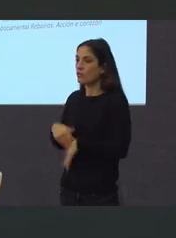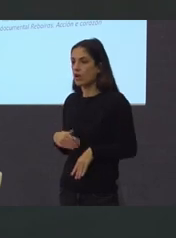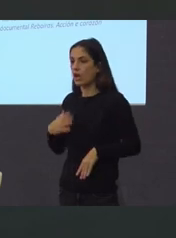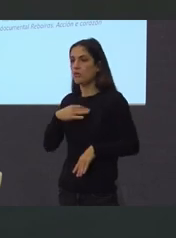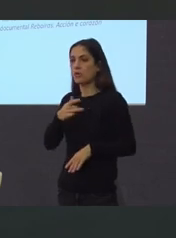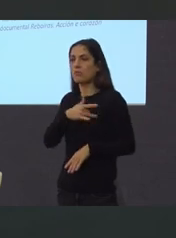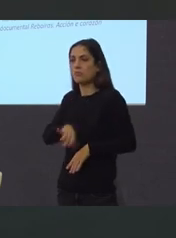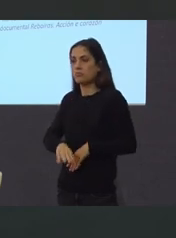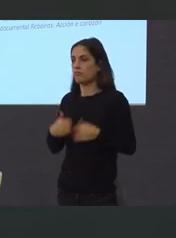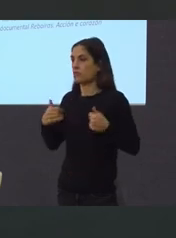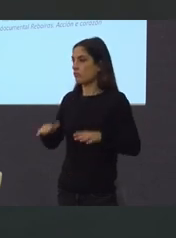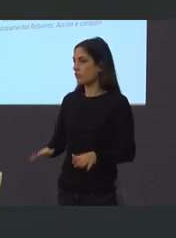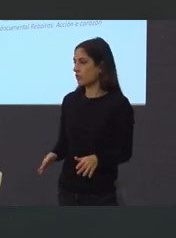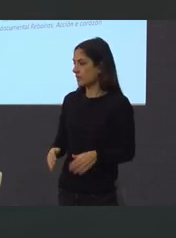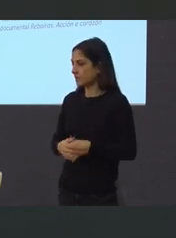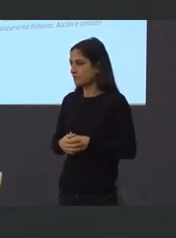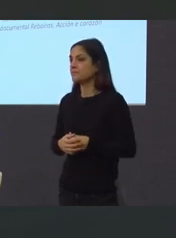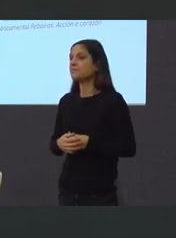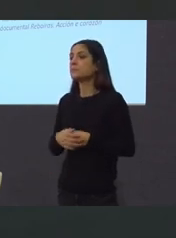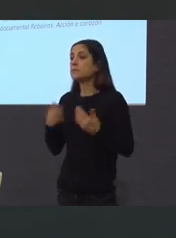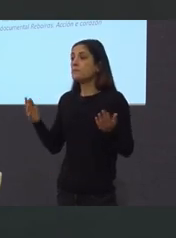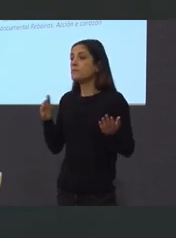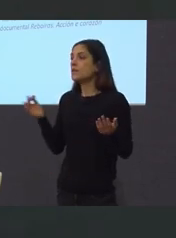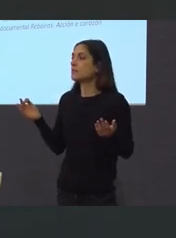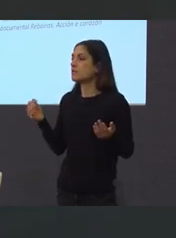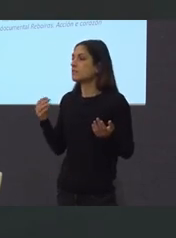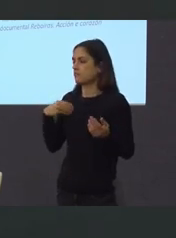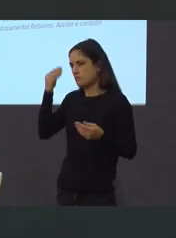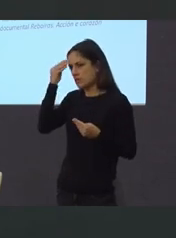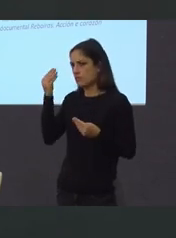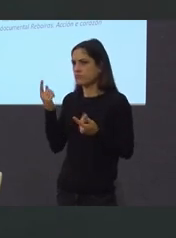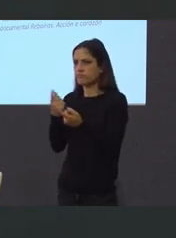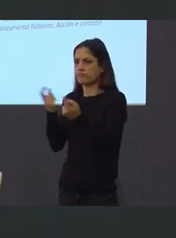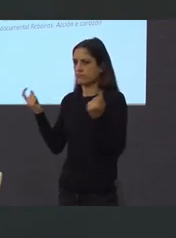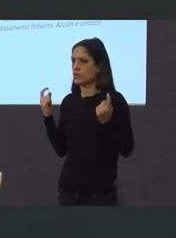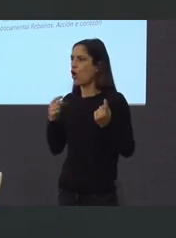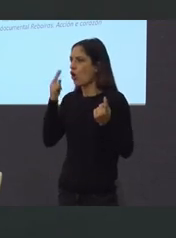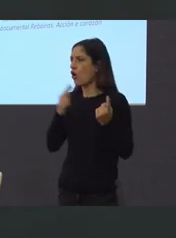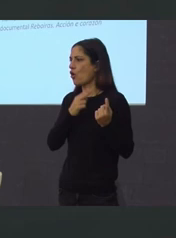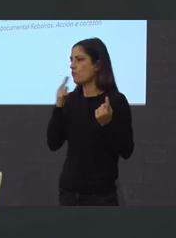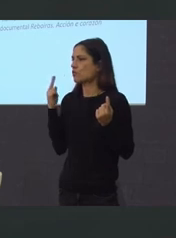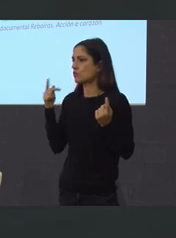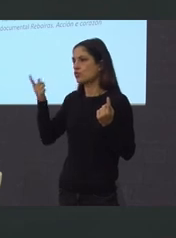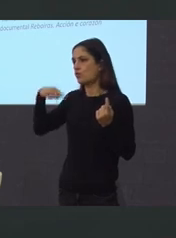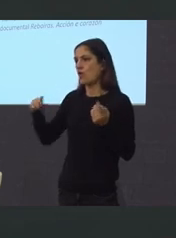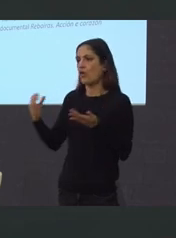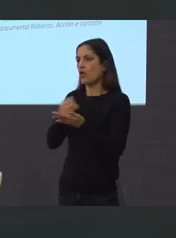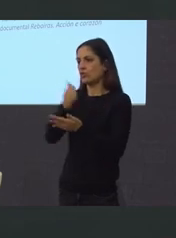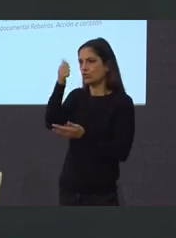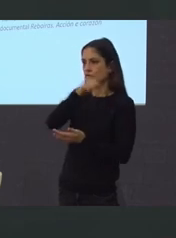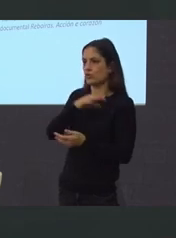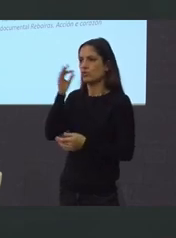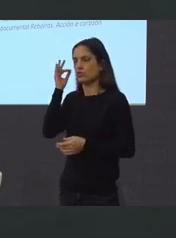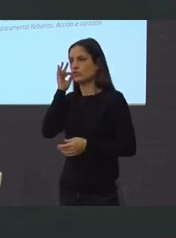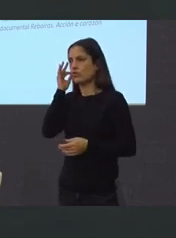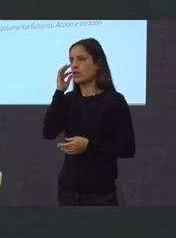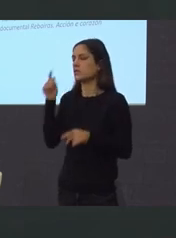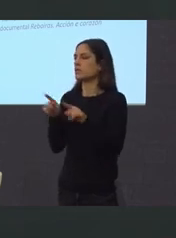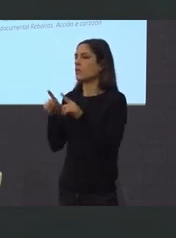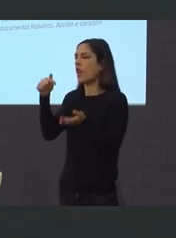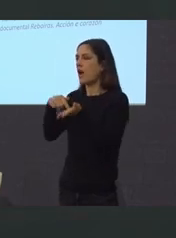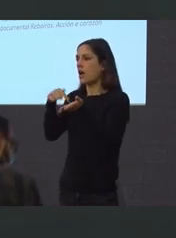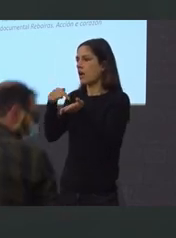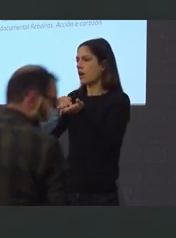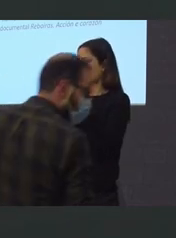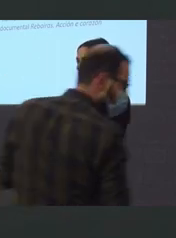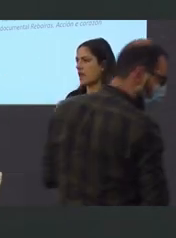Pois fai falla do compromiso, creo que de todas e de todos, de reivindicarmos e de pelexarmos porque haxa unha sociedade